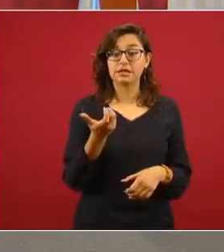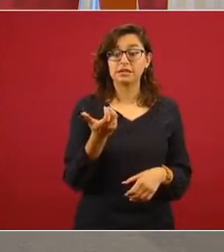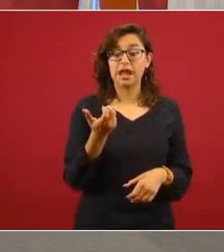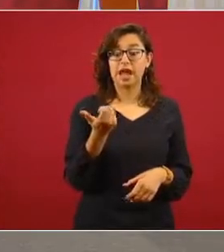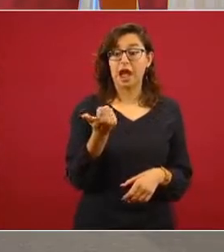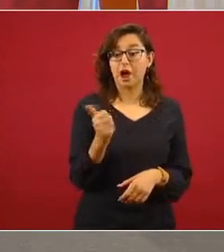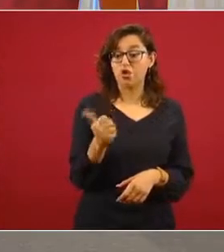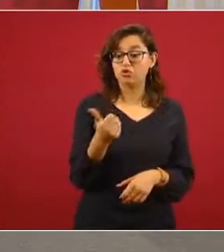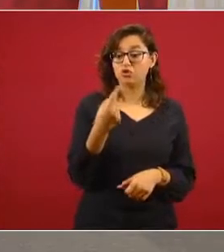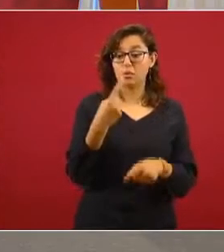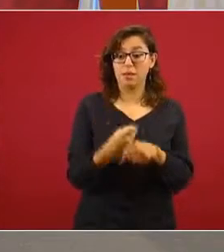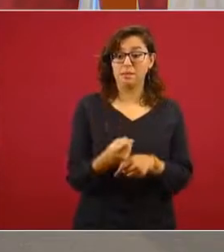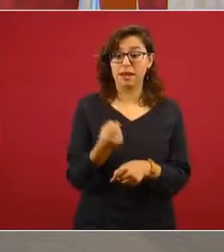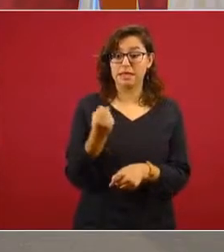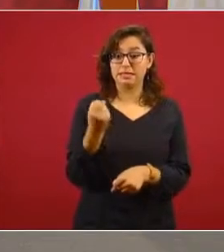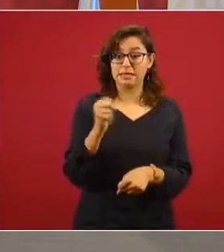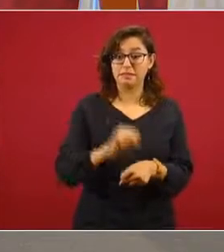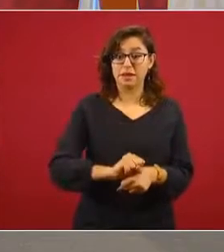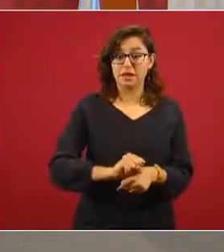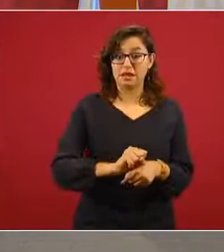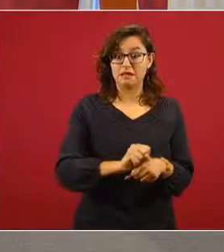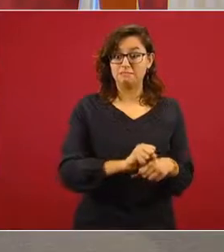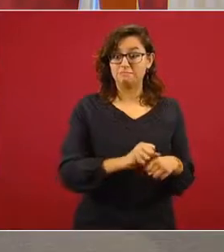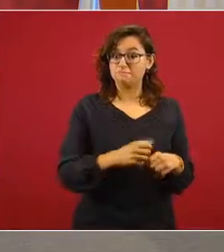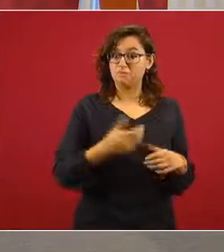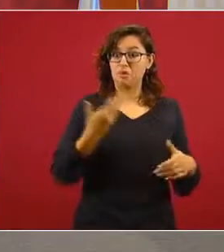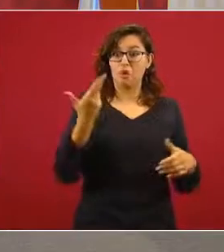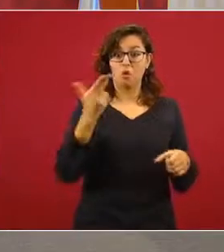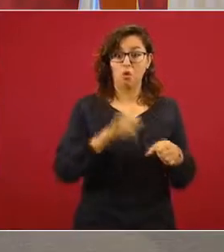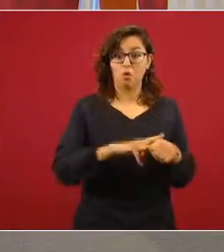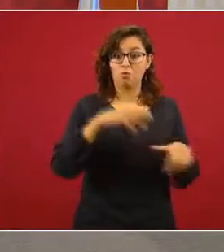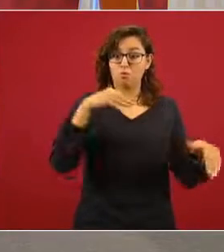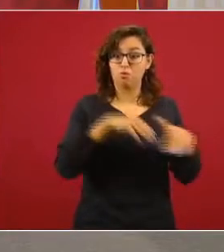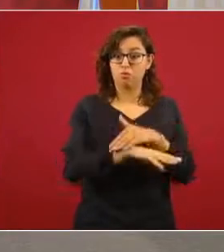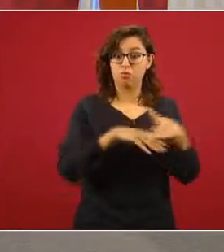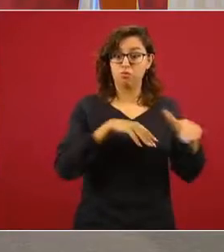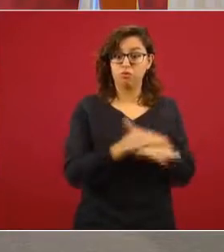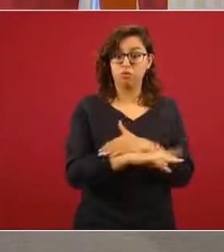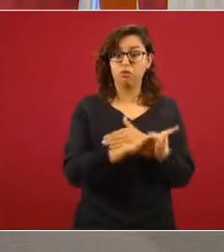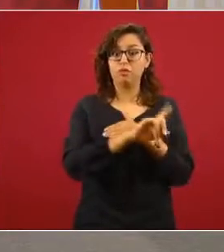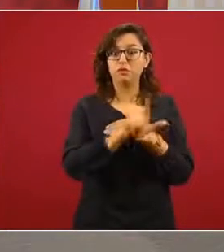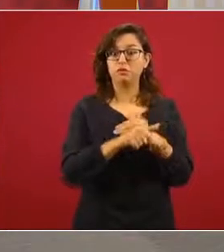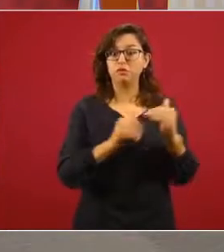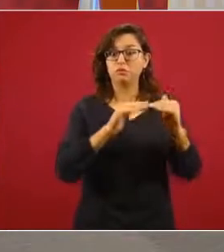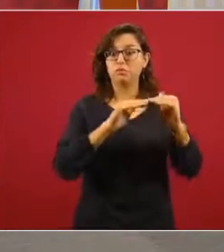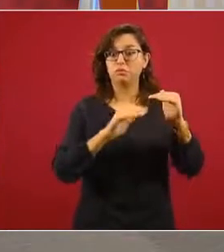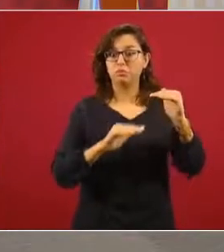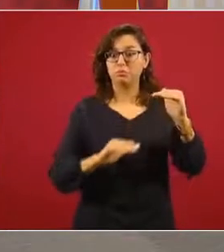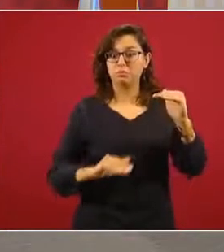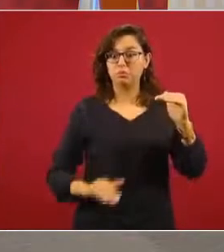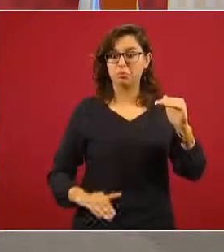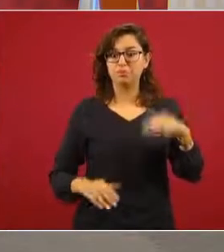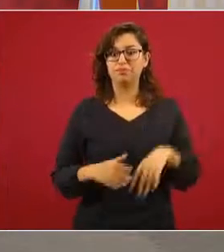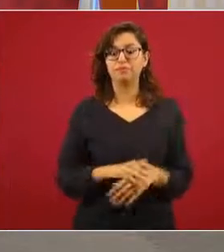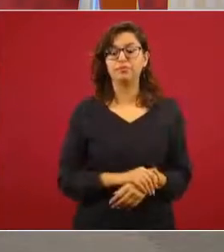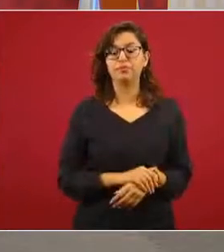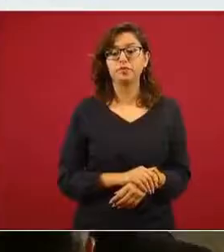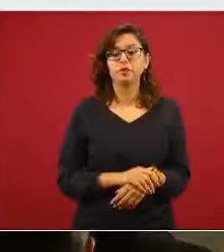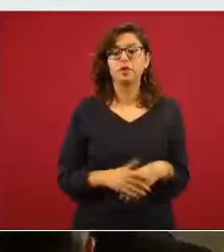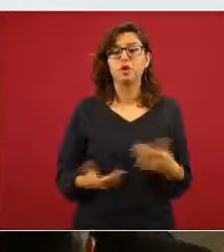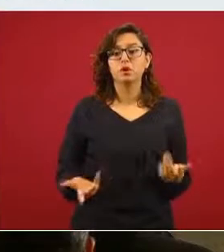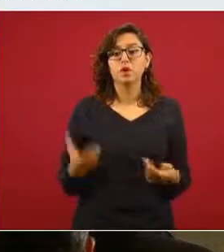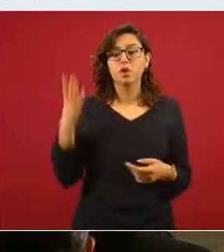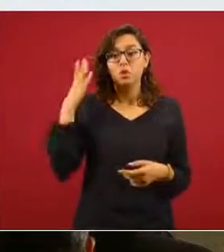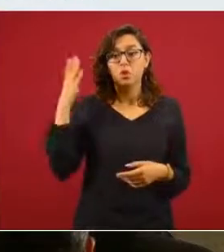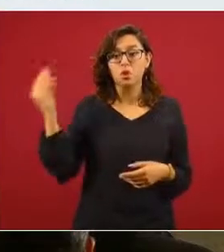agosto, desde entonces desciende. La siguiente. Colima. Colima prácticamente se ha mantenido en ascenso, excepto la